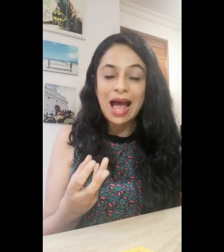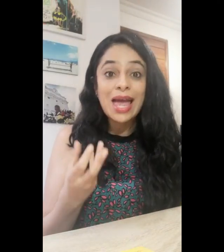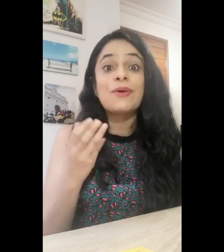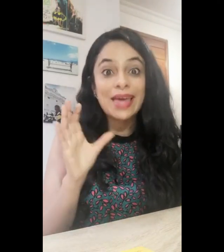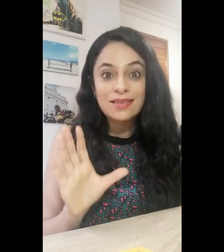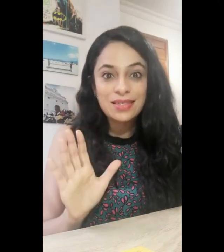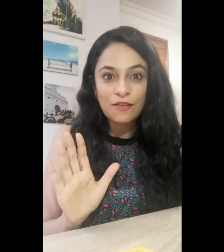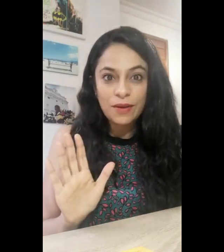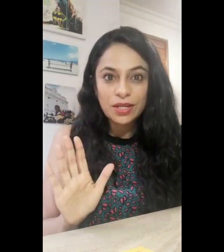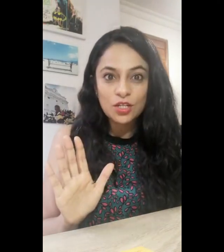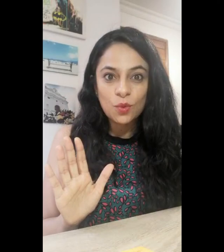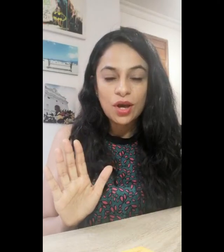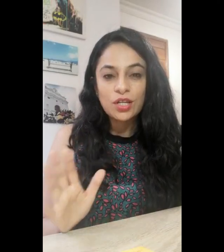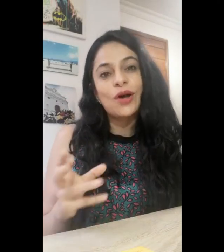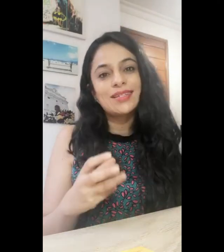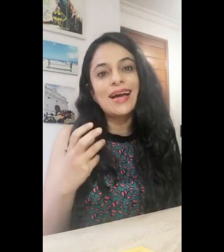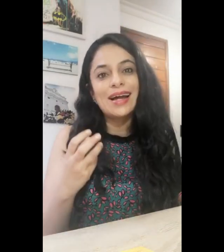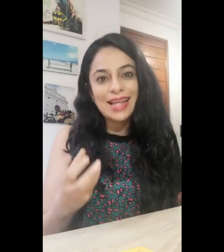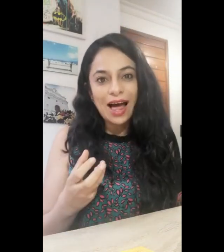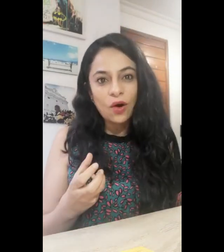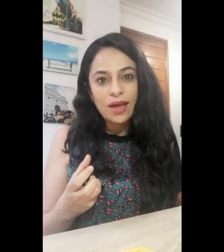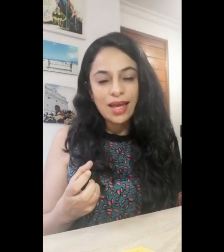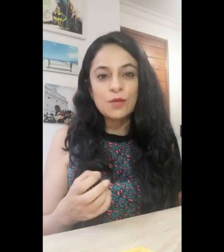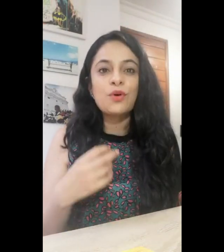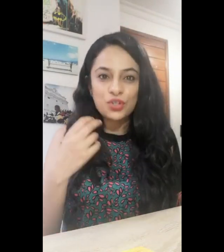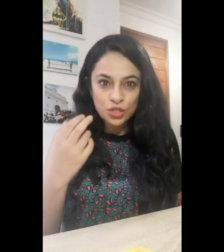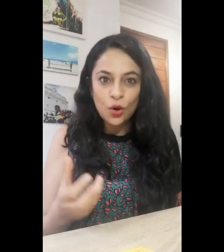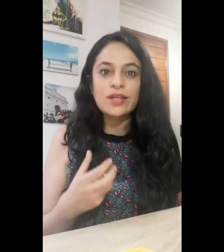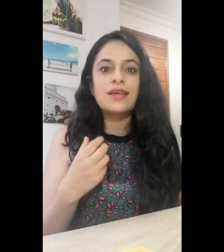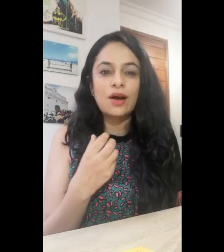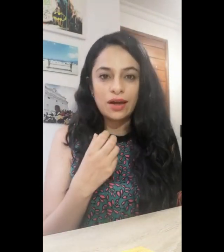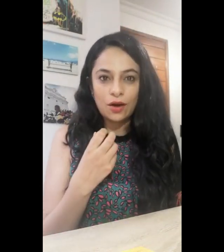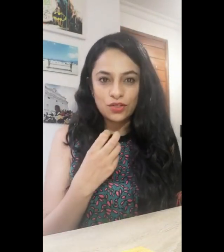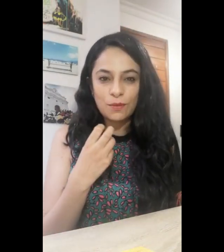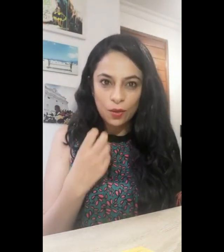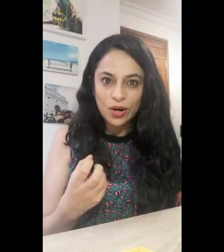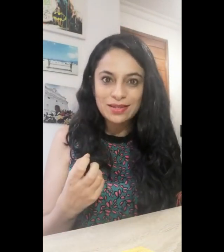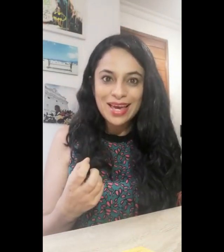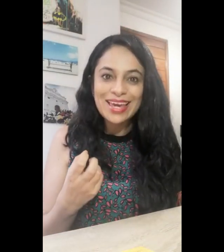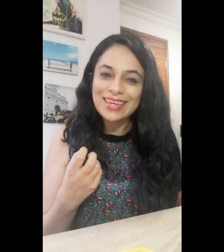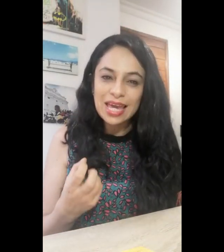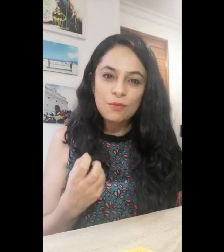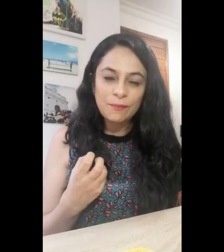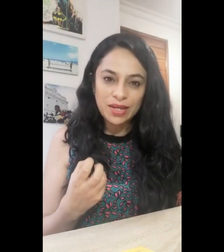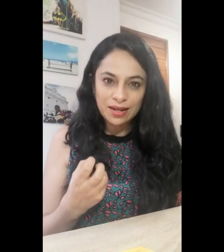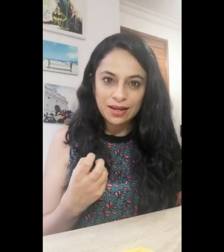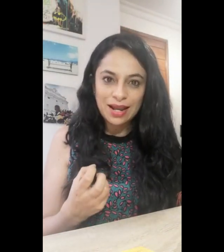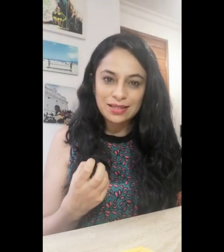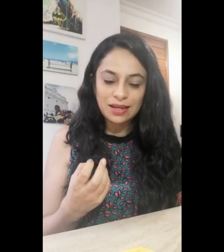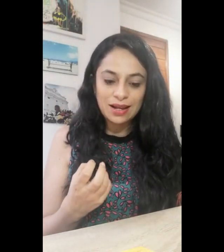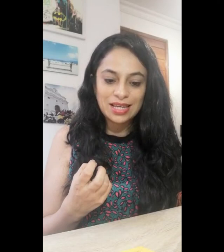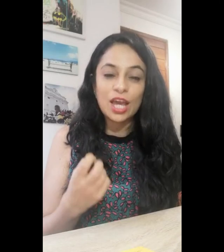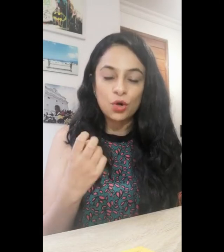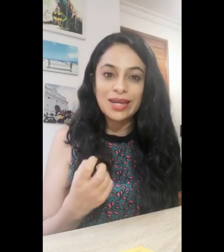de alguna manera evidencia el feminismo, sino que está encarnado en las posiciones de conservadoras que quieren